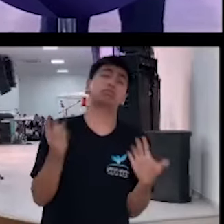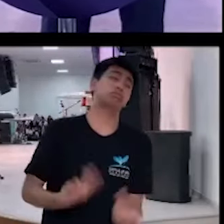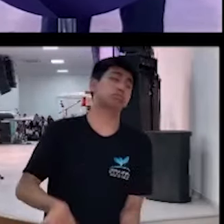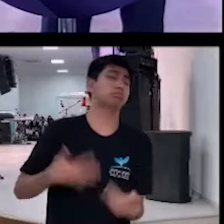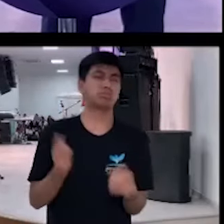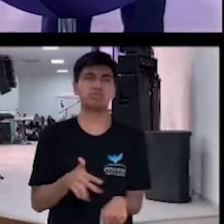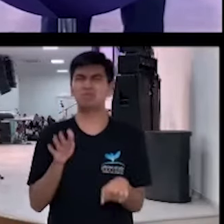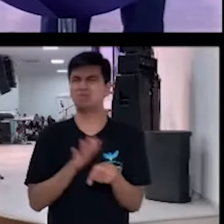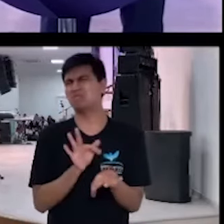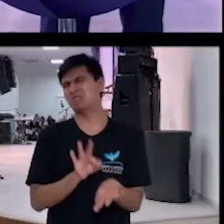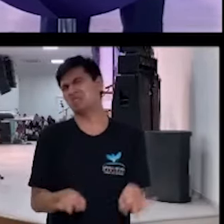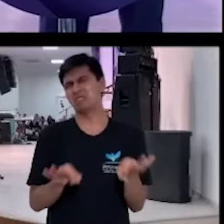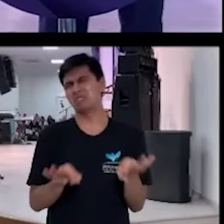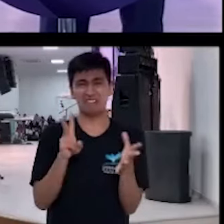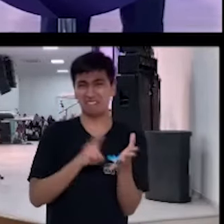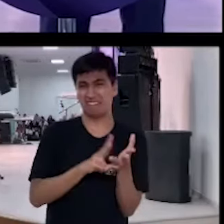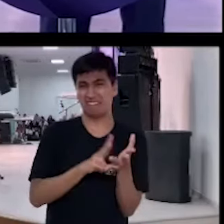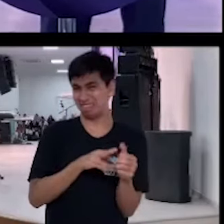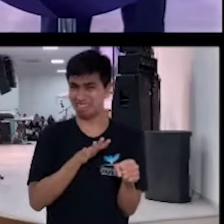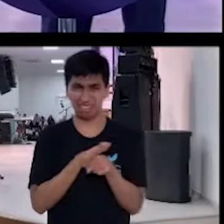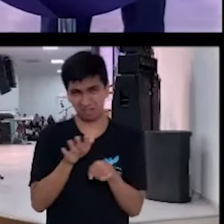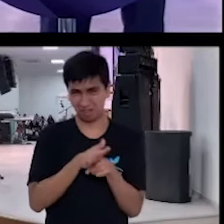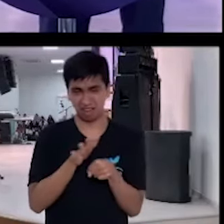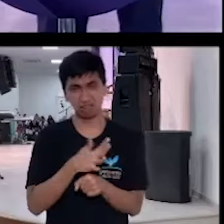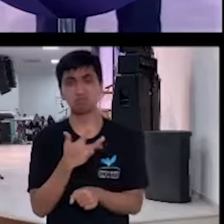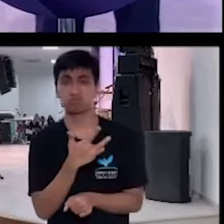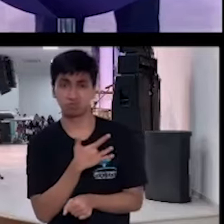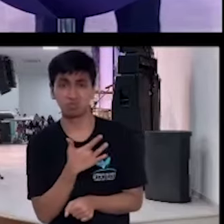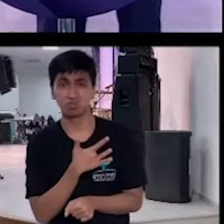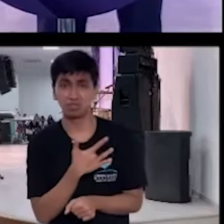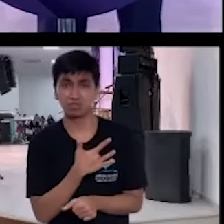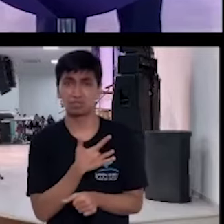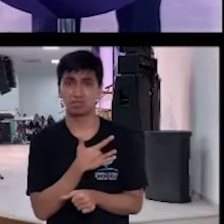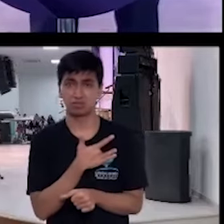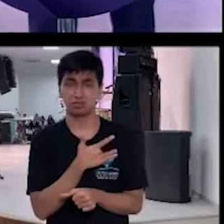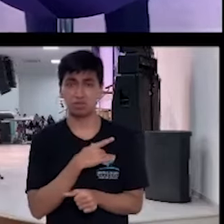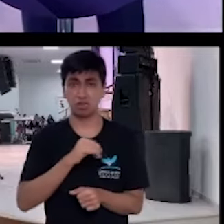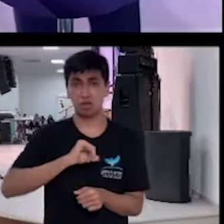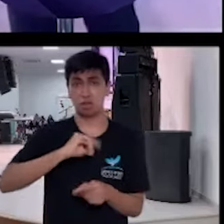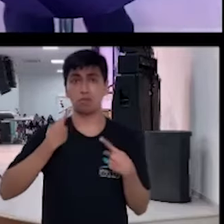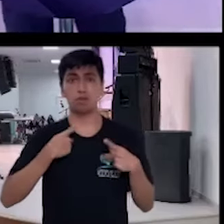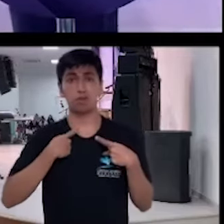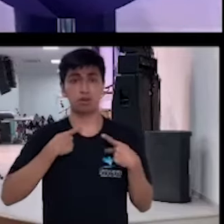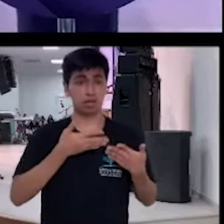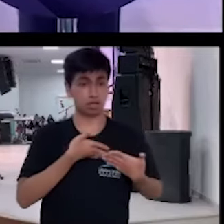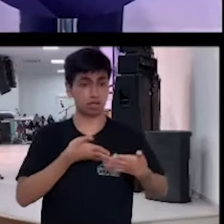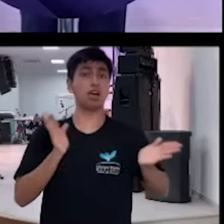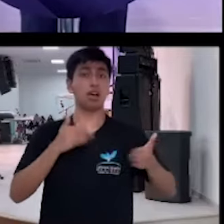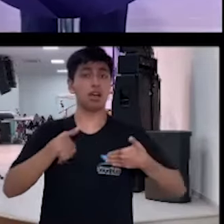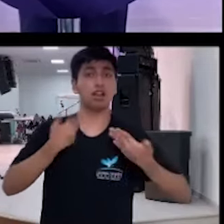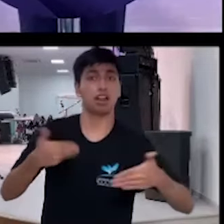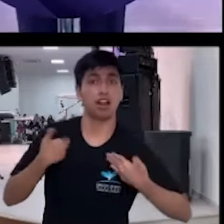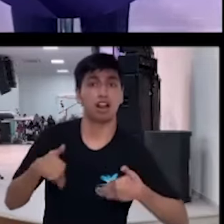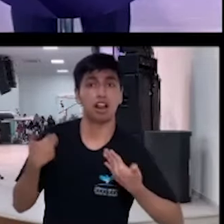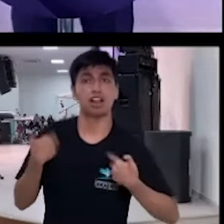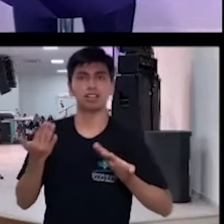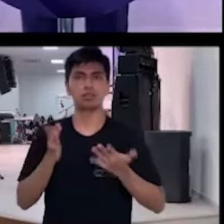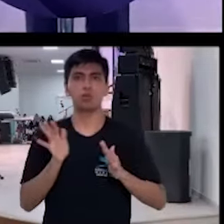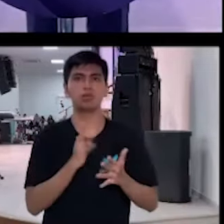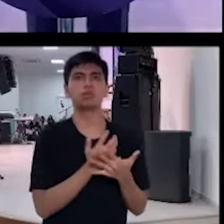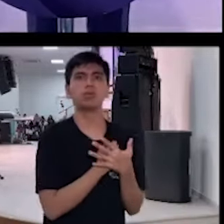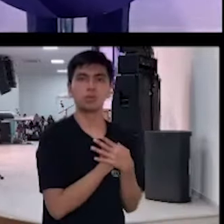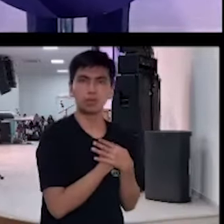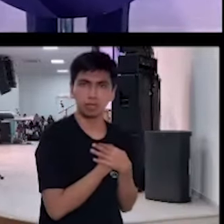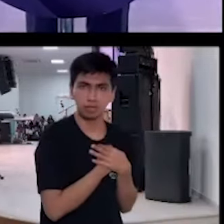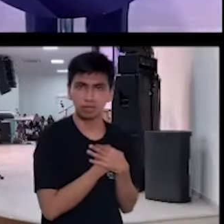tu corazón. Mujeres, señoritas que sirven al Señor, sobre toda cosa guardada, guarden su corazón, porque de él mana